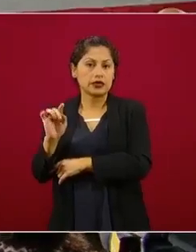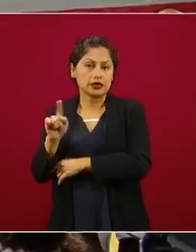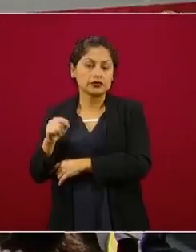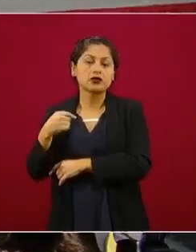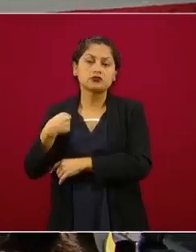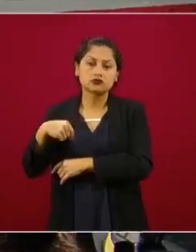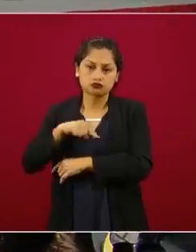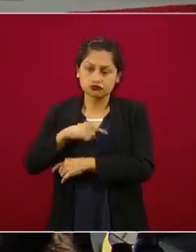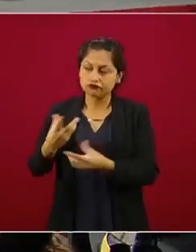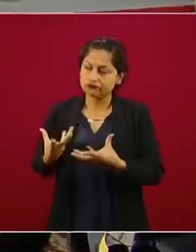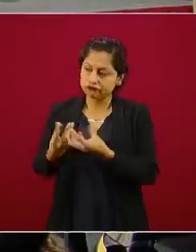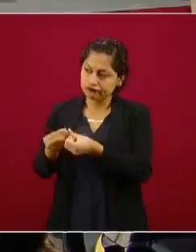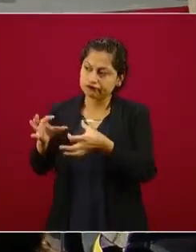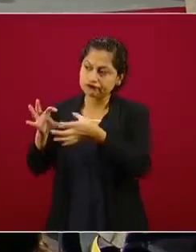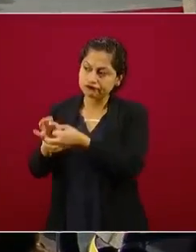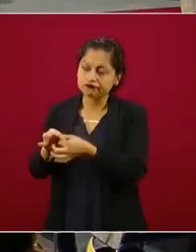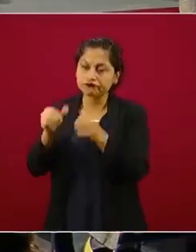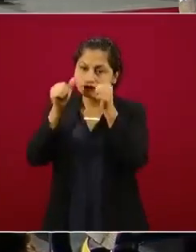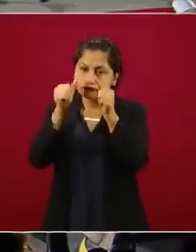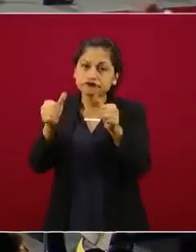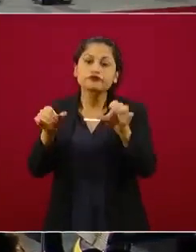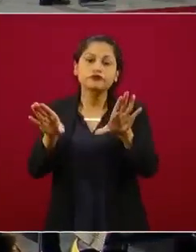Gracias. ¿Ya?